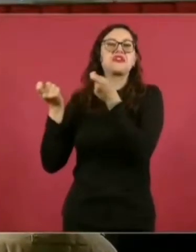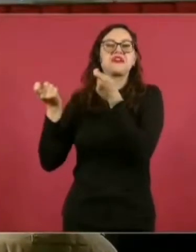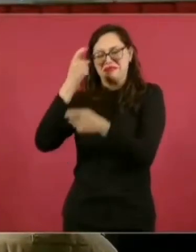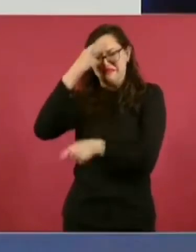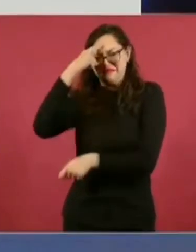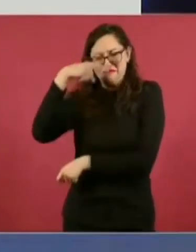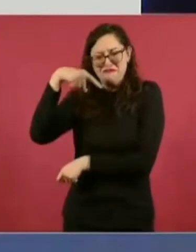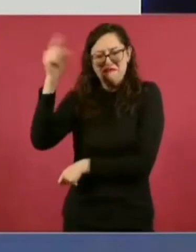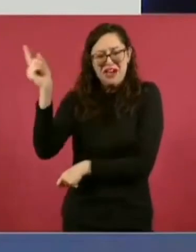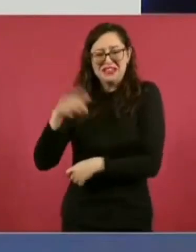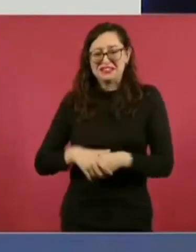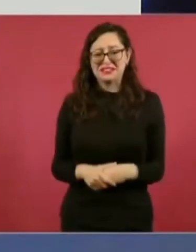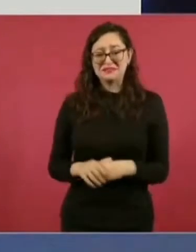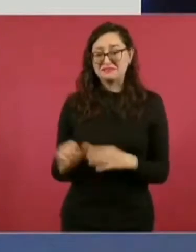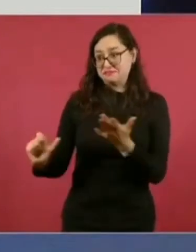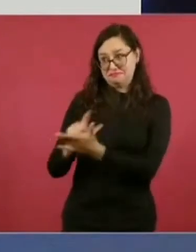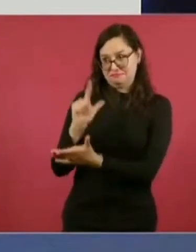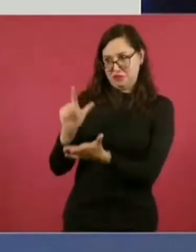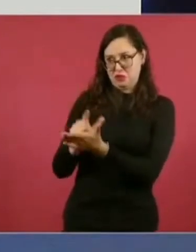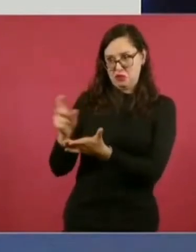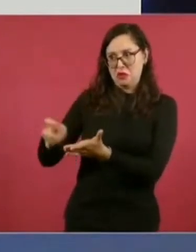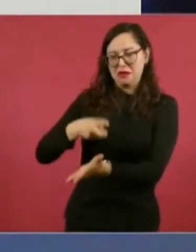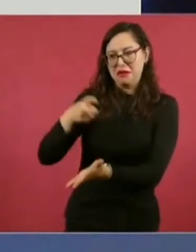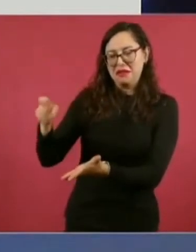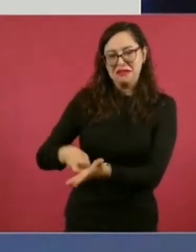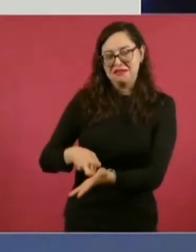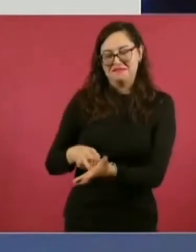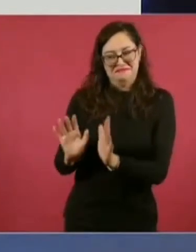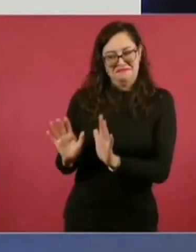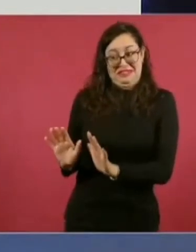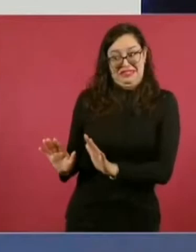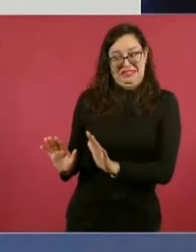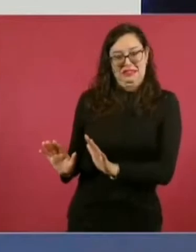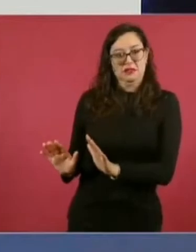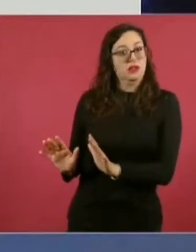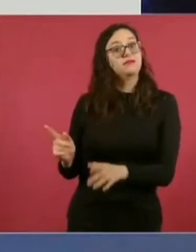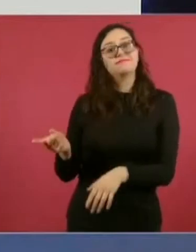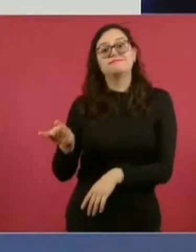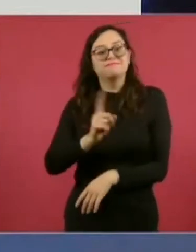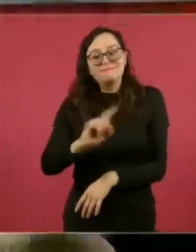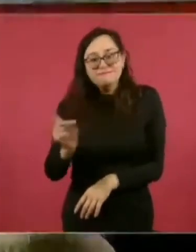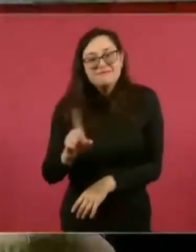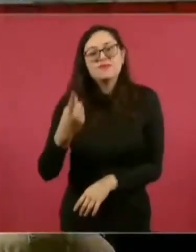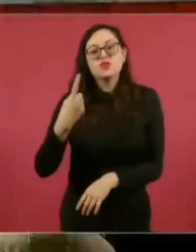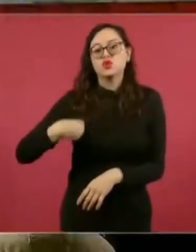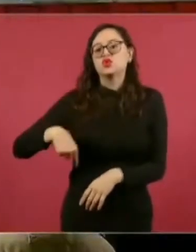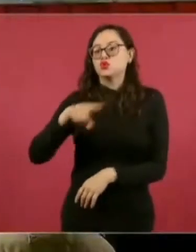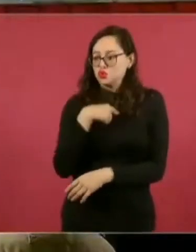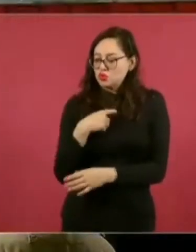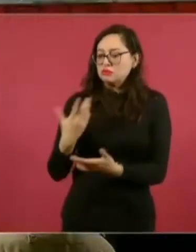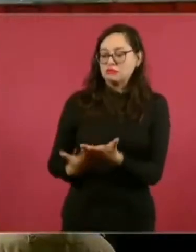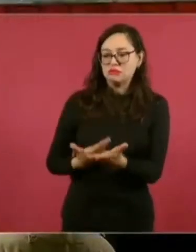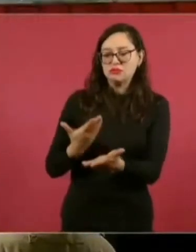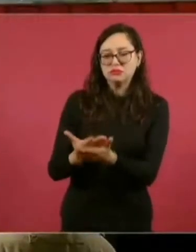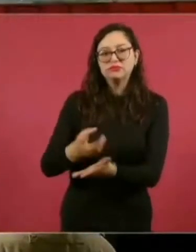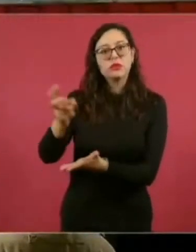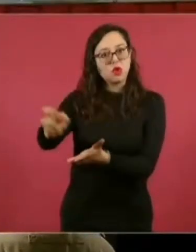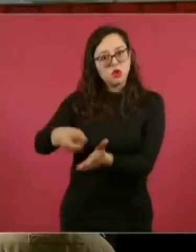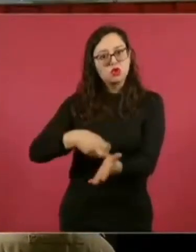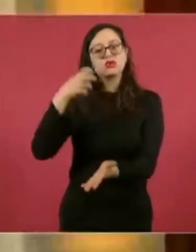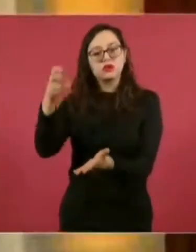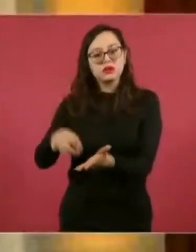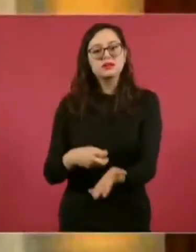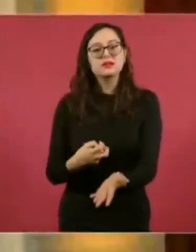las cosas como están. Pero no es el caso. La reforma lo que está planteando es que sea la ciudadanía la que participe,